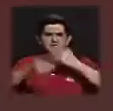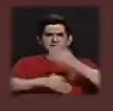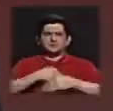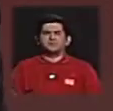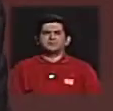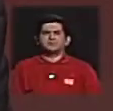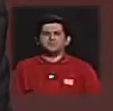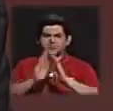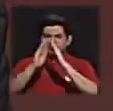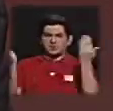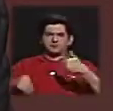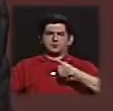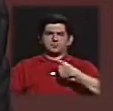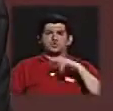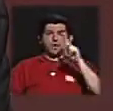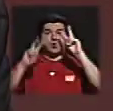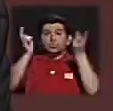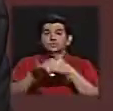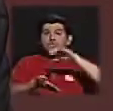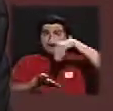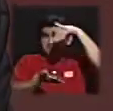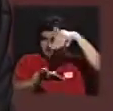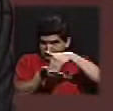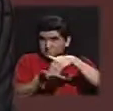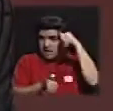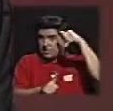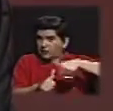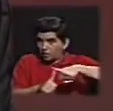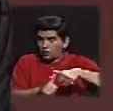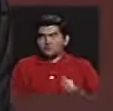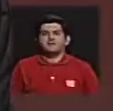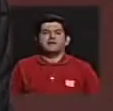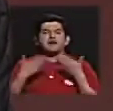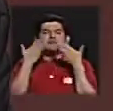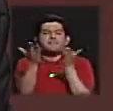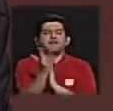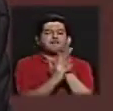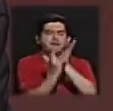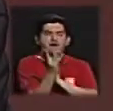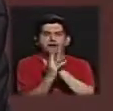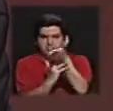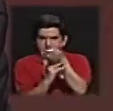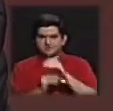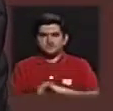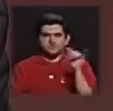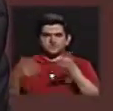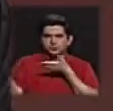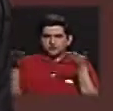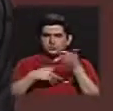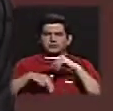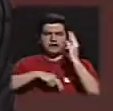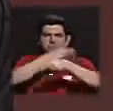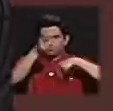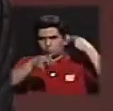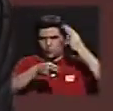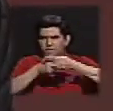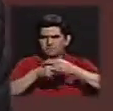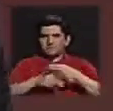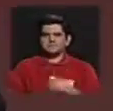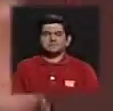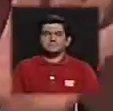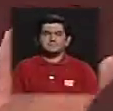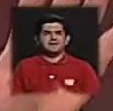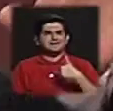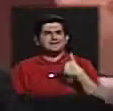apertura. Recordemos que uno de los temas centrales fue el otorgar acceso y servicio universal, y